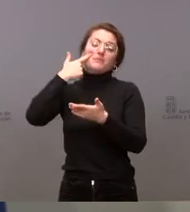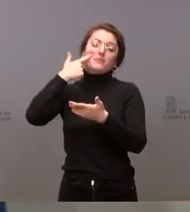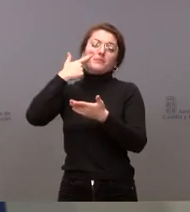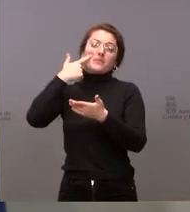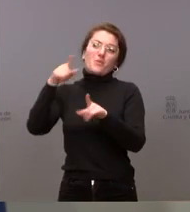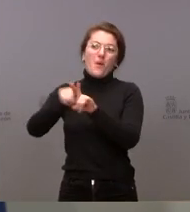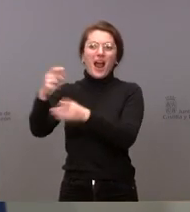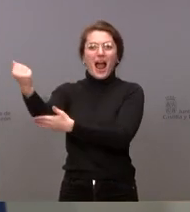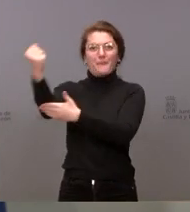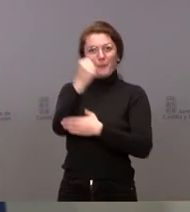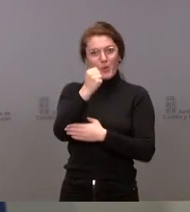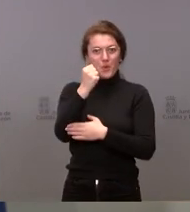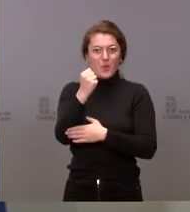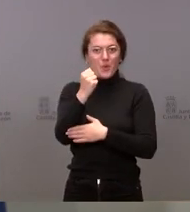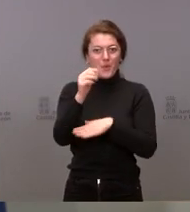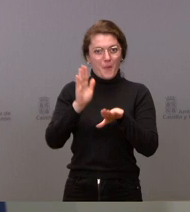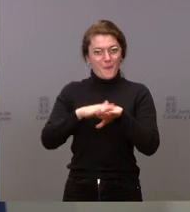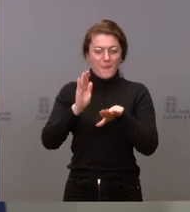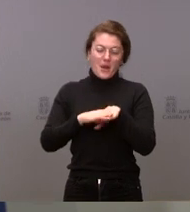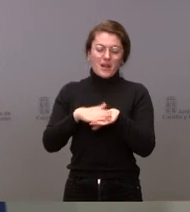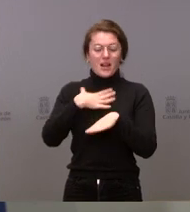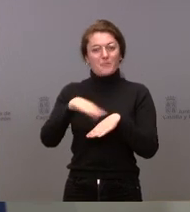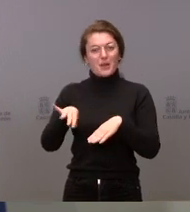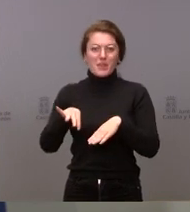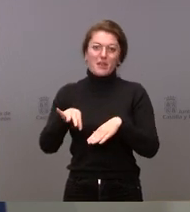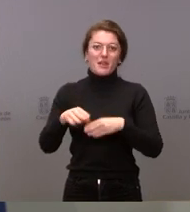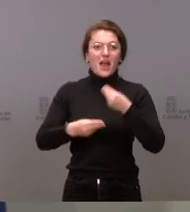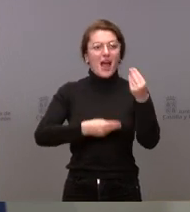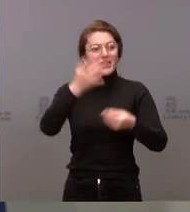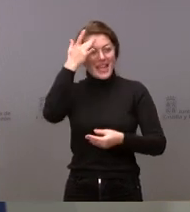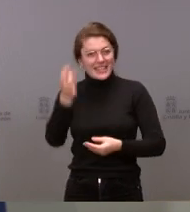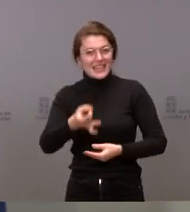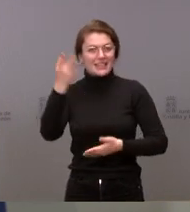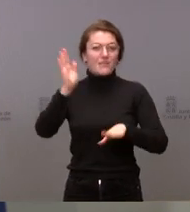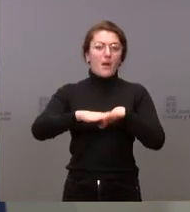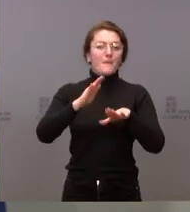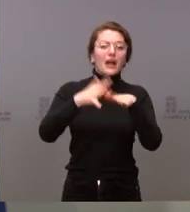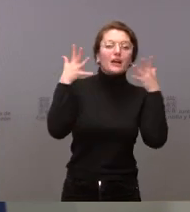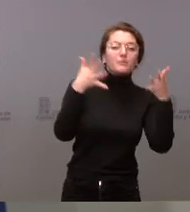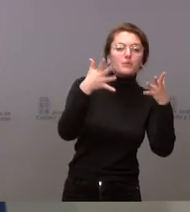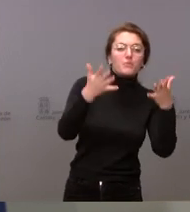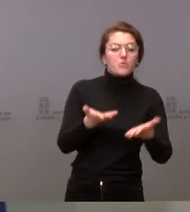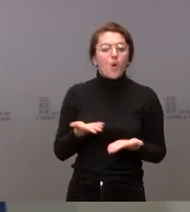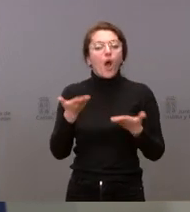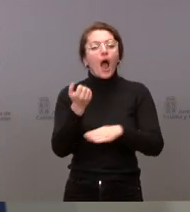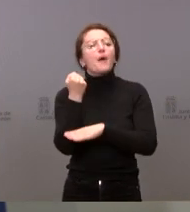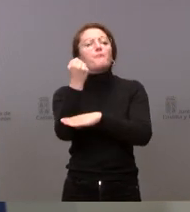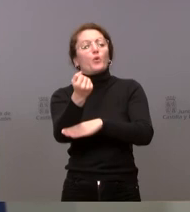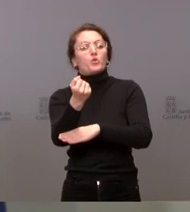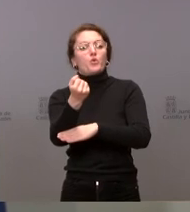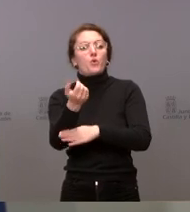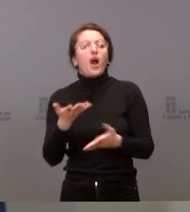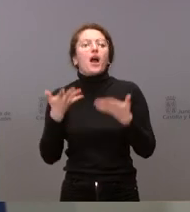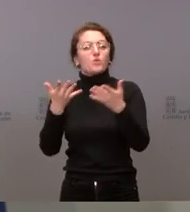vez que estemos dando iniciativas de asesoramiento de apoyo de ayuda económica a todo tipo de